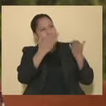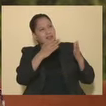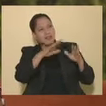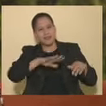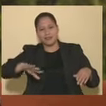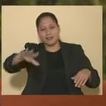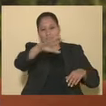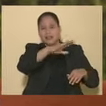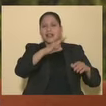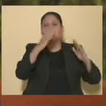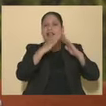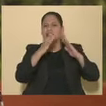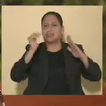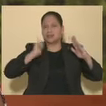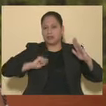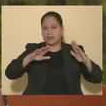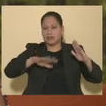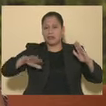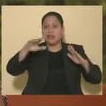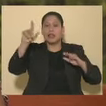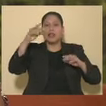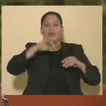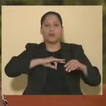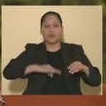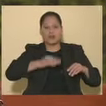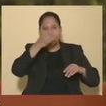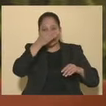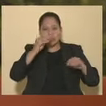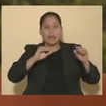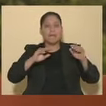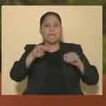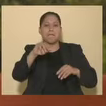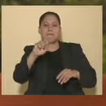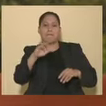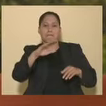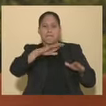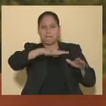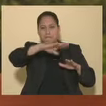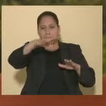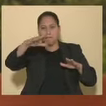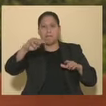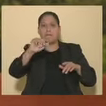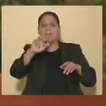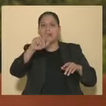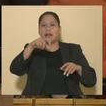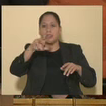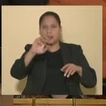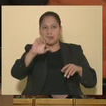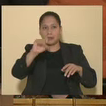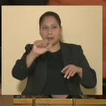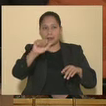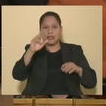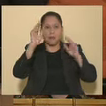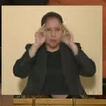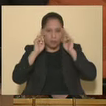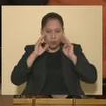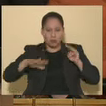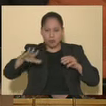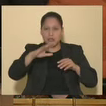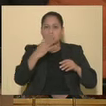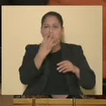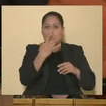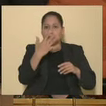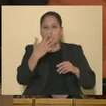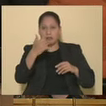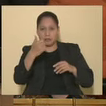medieval. Se va a llevar a cabo en La Marquesa, en el Valle de las Monjas, este fin de semana, 4, 5 y 6 de abril. Pueden checar más información en